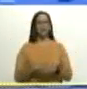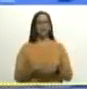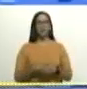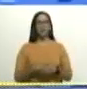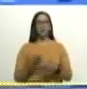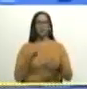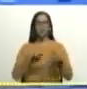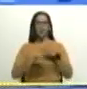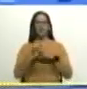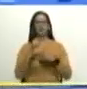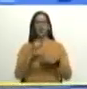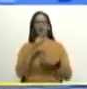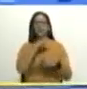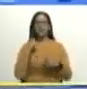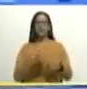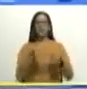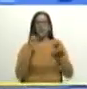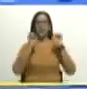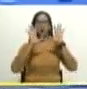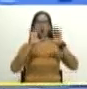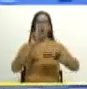yo he ido a China 11 veces,